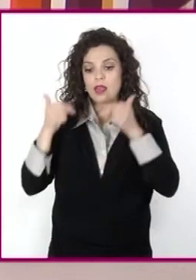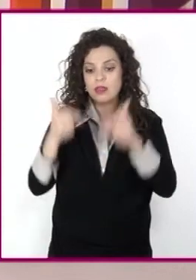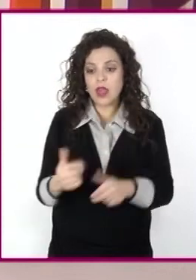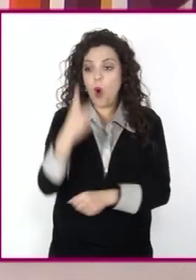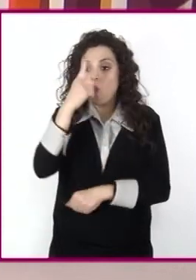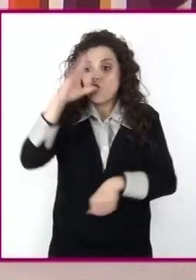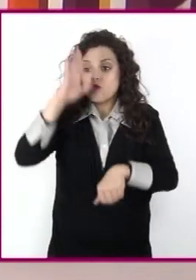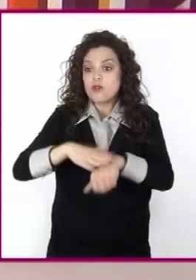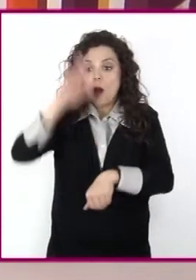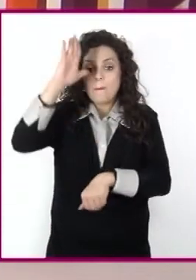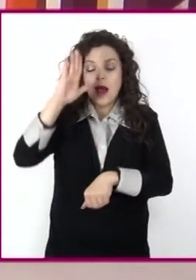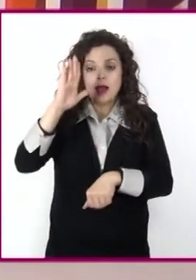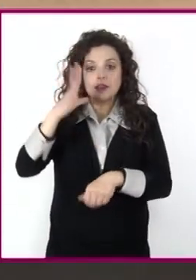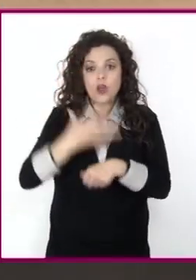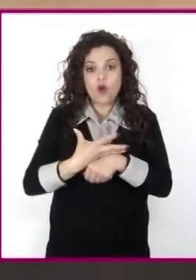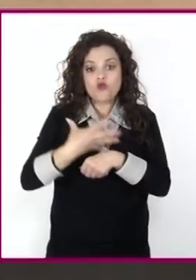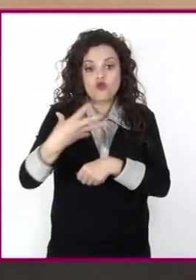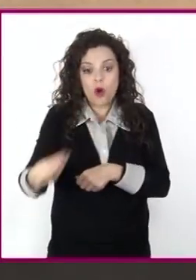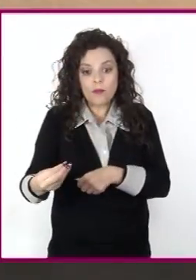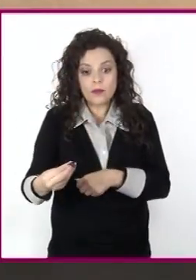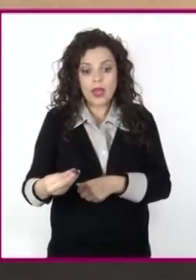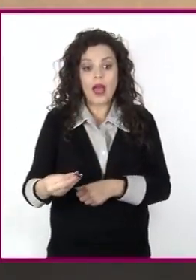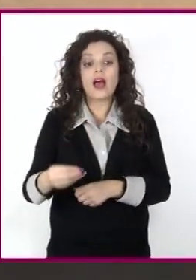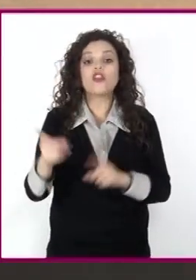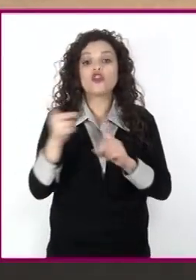par del cromosoma 21.